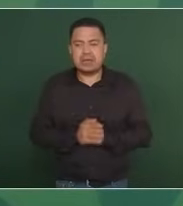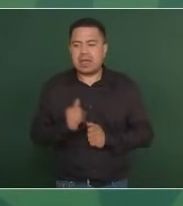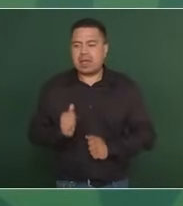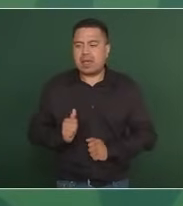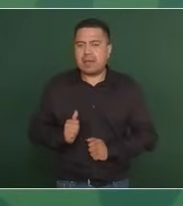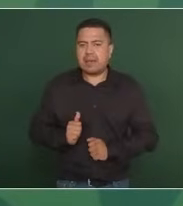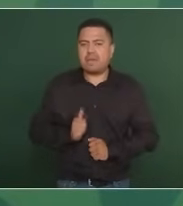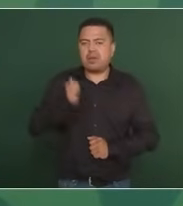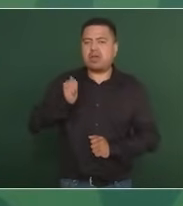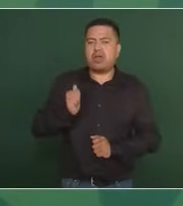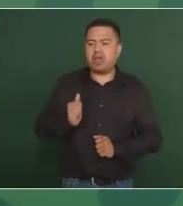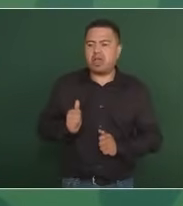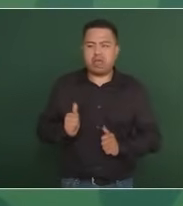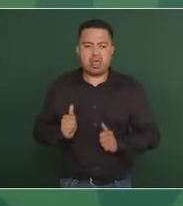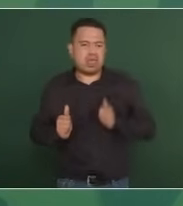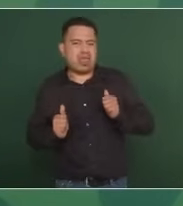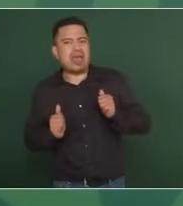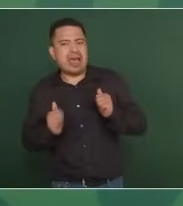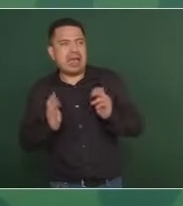aprovechan el viaje.